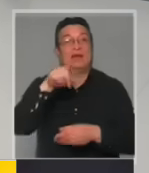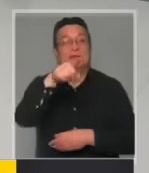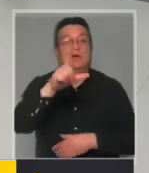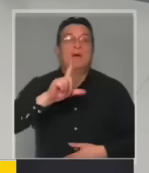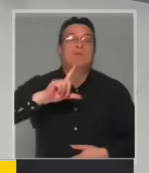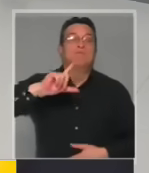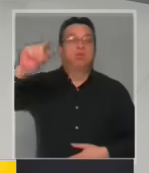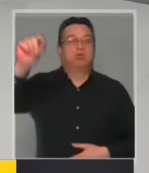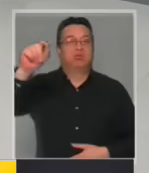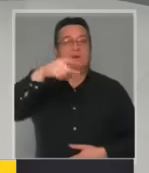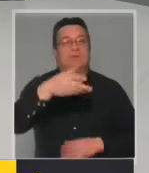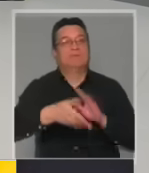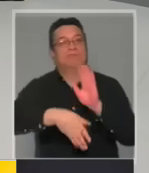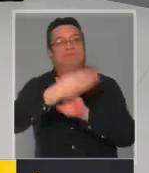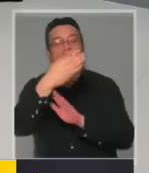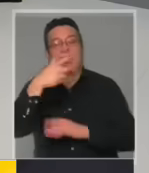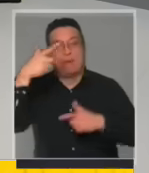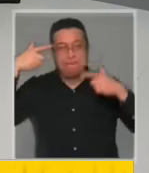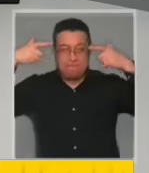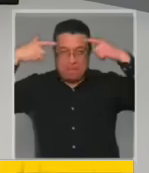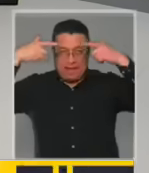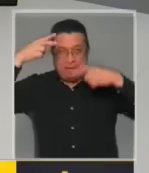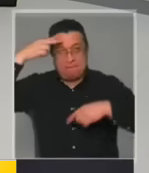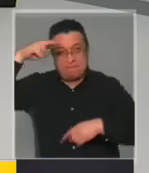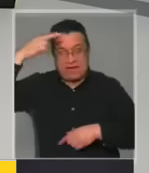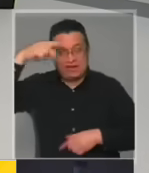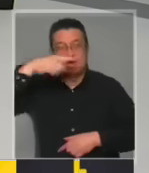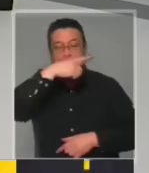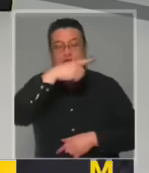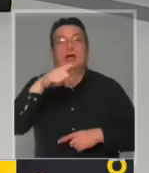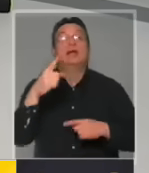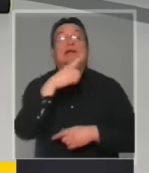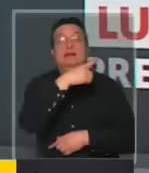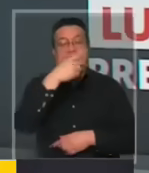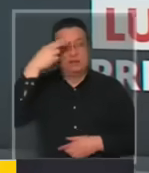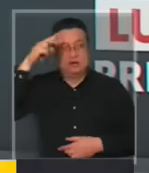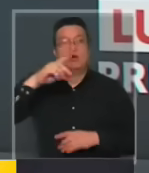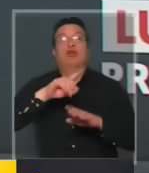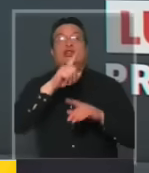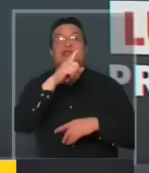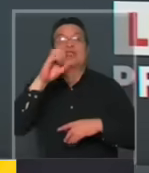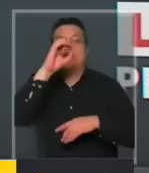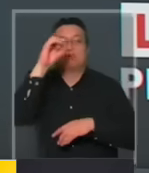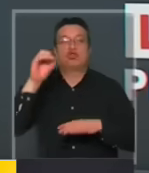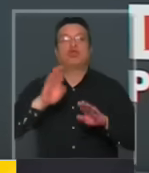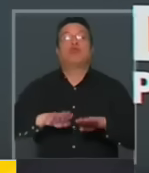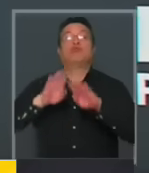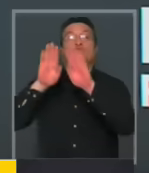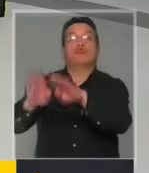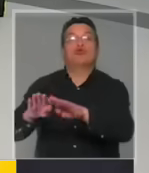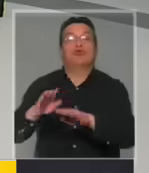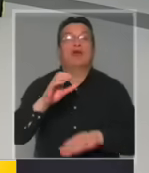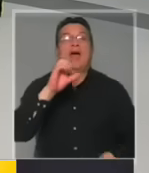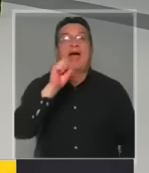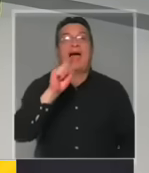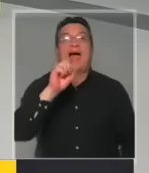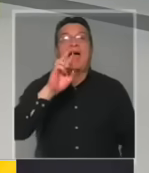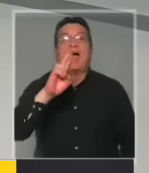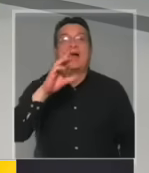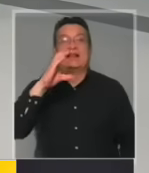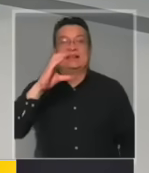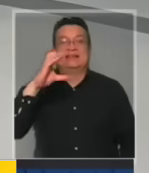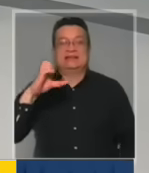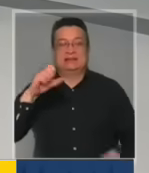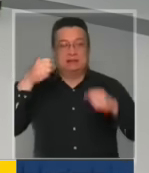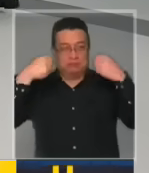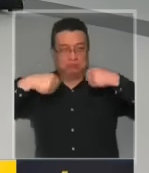con destino a México, y es en ese país donde le da su total apoyo a nuestro siguiente protagonista, Luis Alberto Arce, quien gana las